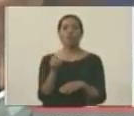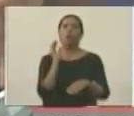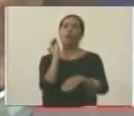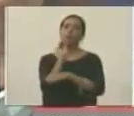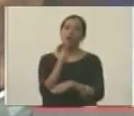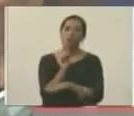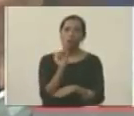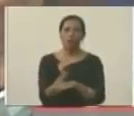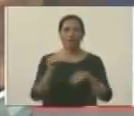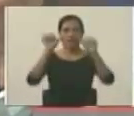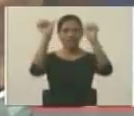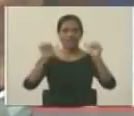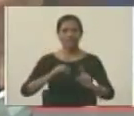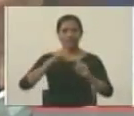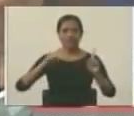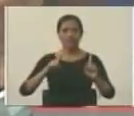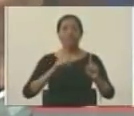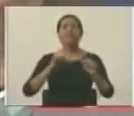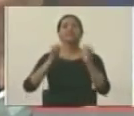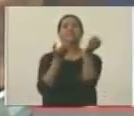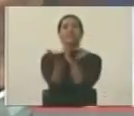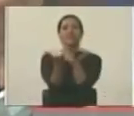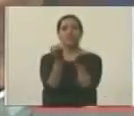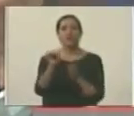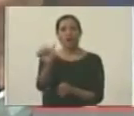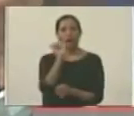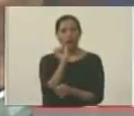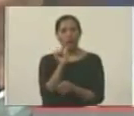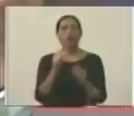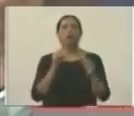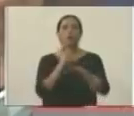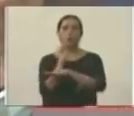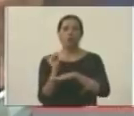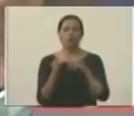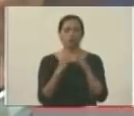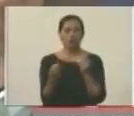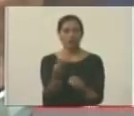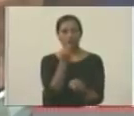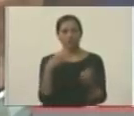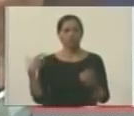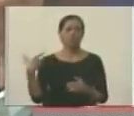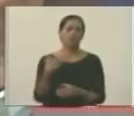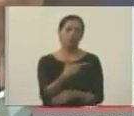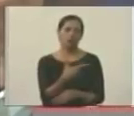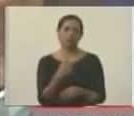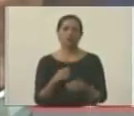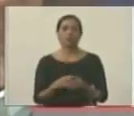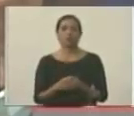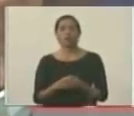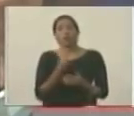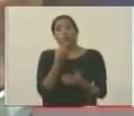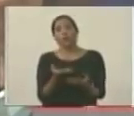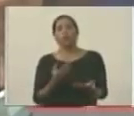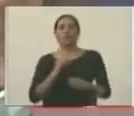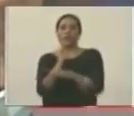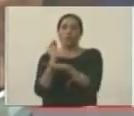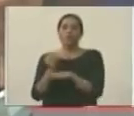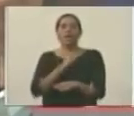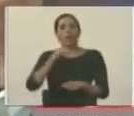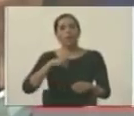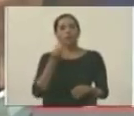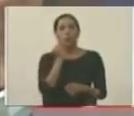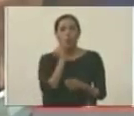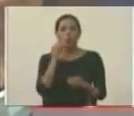servicio eléctrico, sino el servicio de agua, para proteger todo, la alimentación, el transporte, y bueno, para proteger a nuestros muchachos,